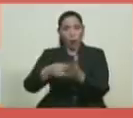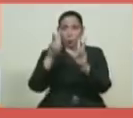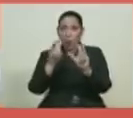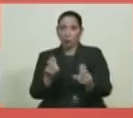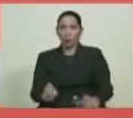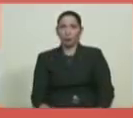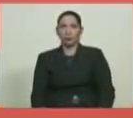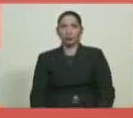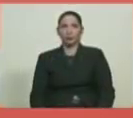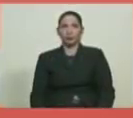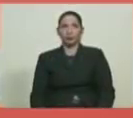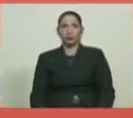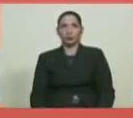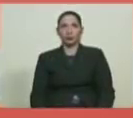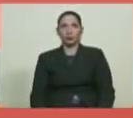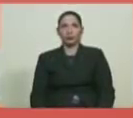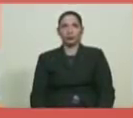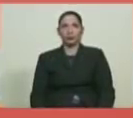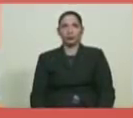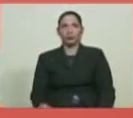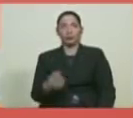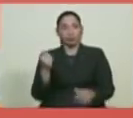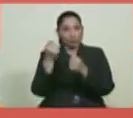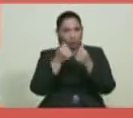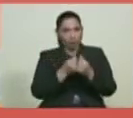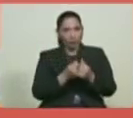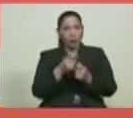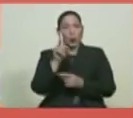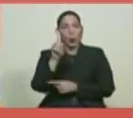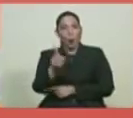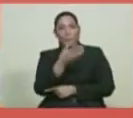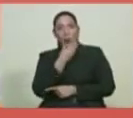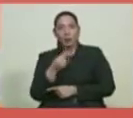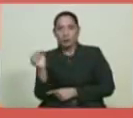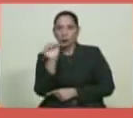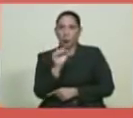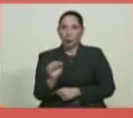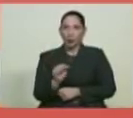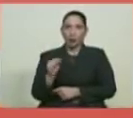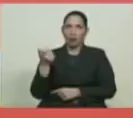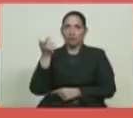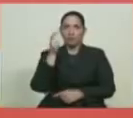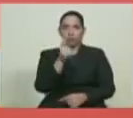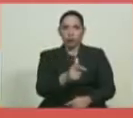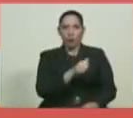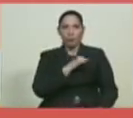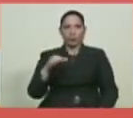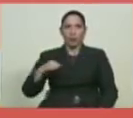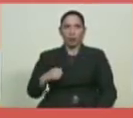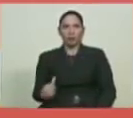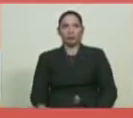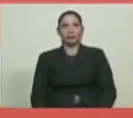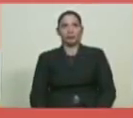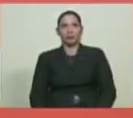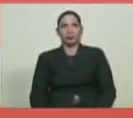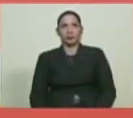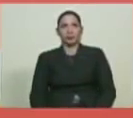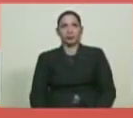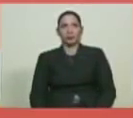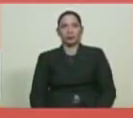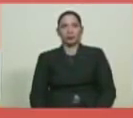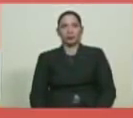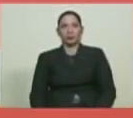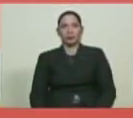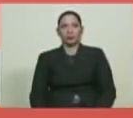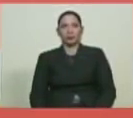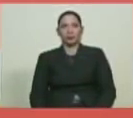del transporte en esos montos. Un bolívar soberano, en el caso del transporte privado, qué sé yo, la línea Cementerio